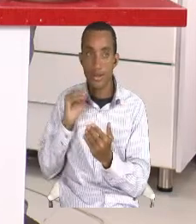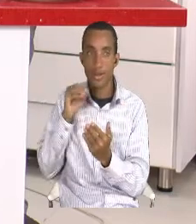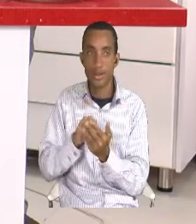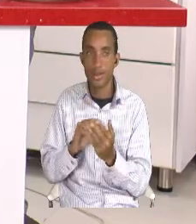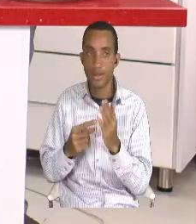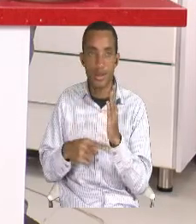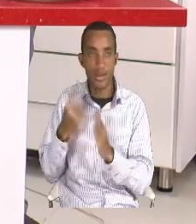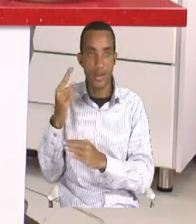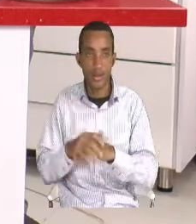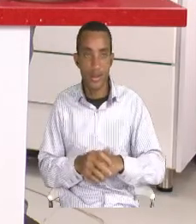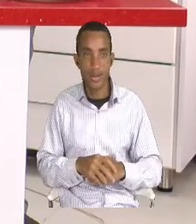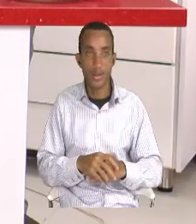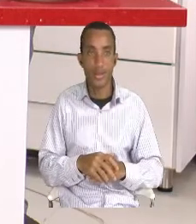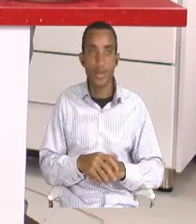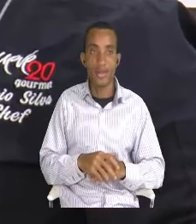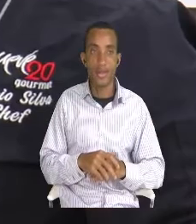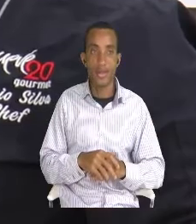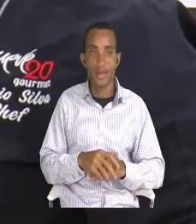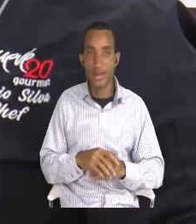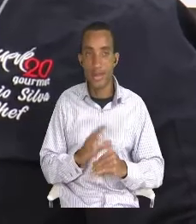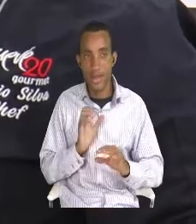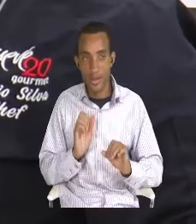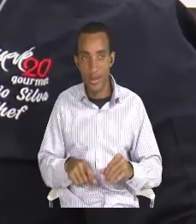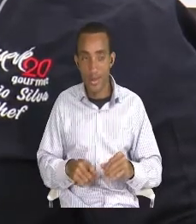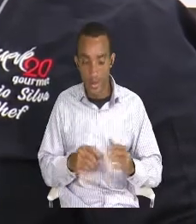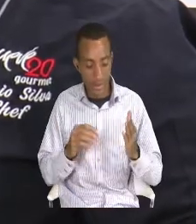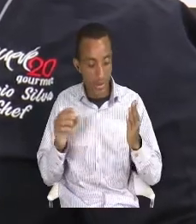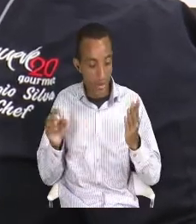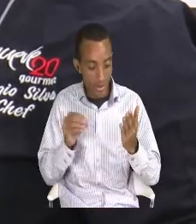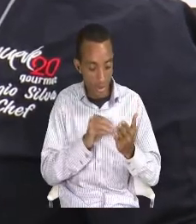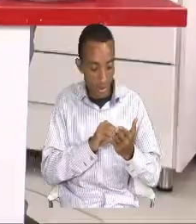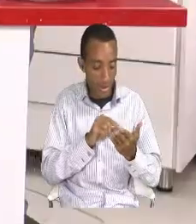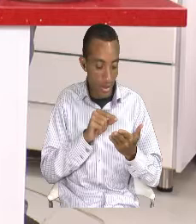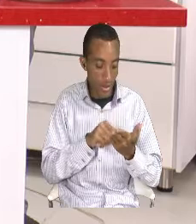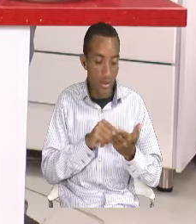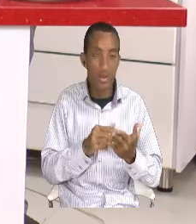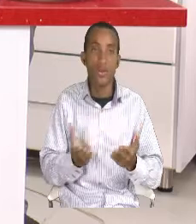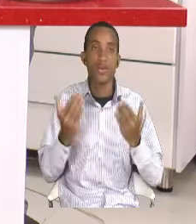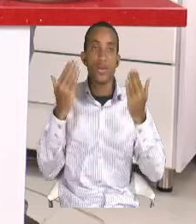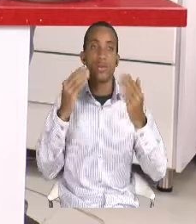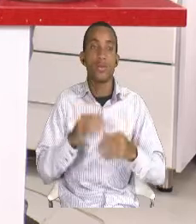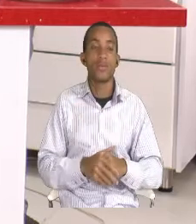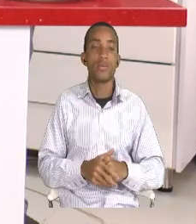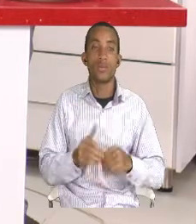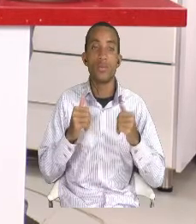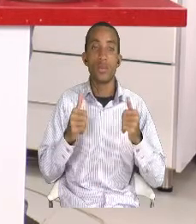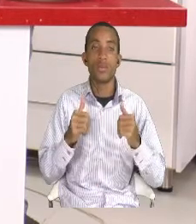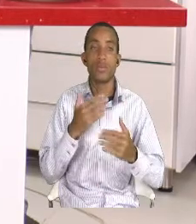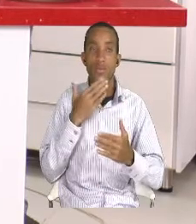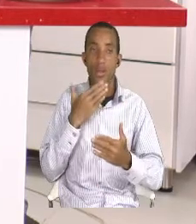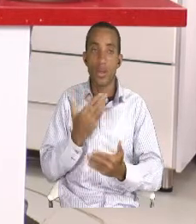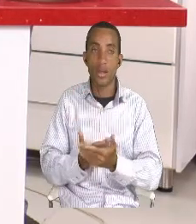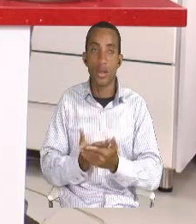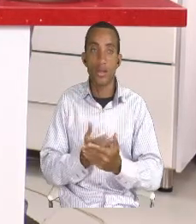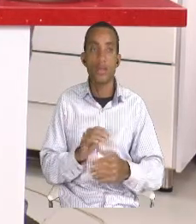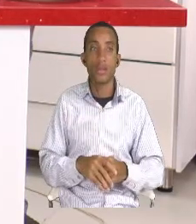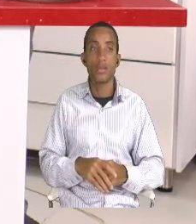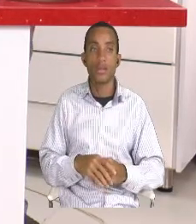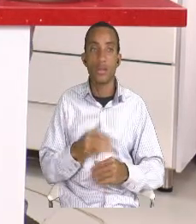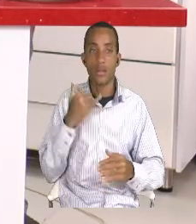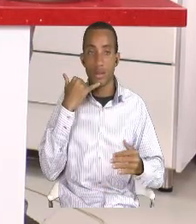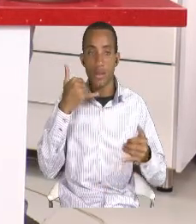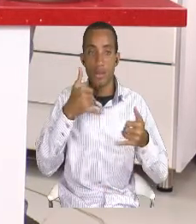vez, comparte la publicación y se pone a mirar la receta. Me parece súper bien y muchísimas gracias por haberte conectado con